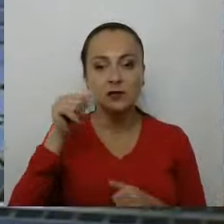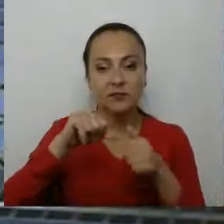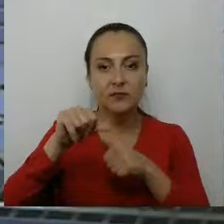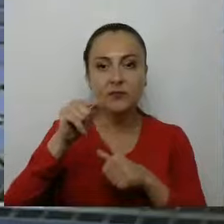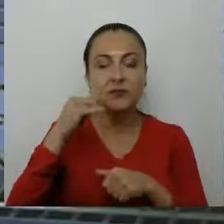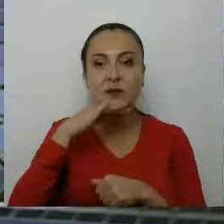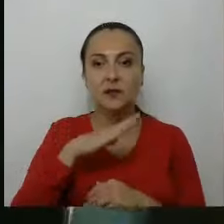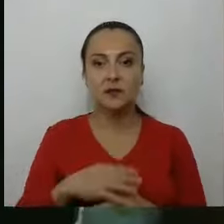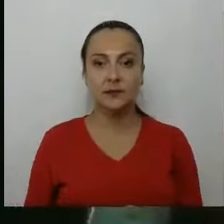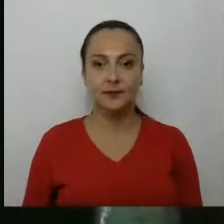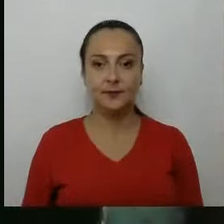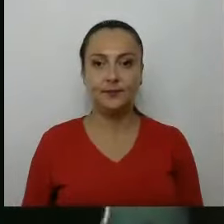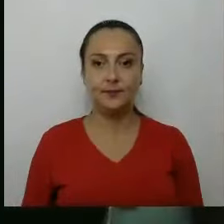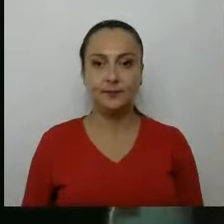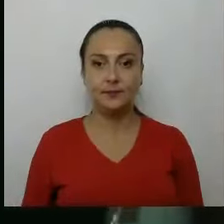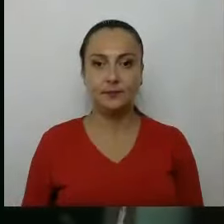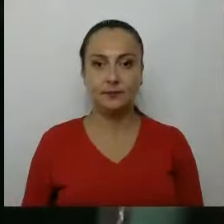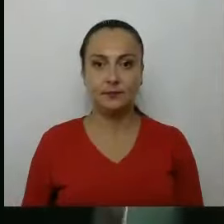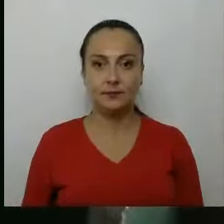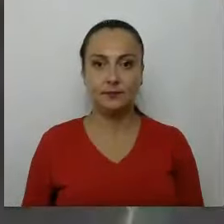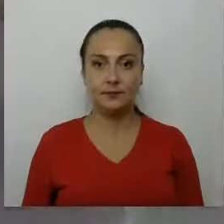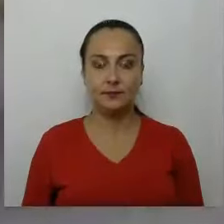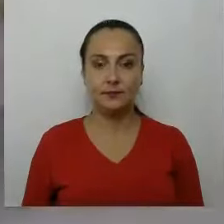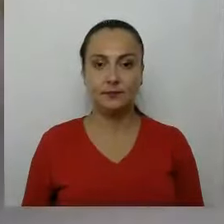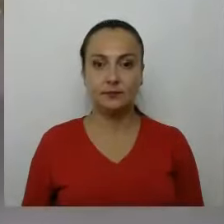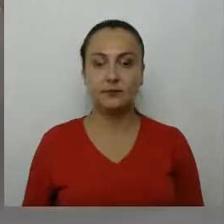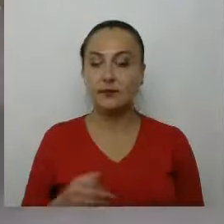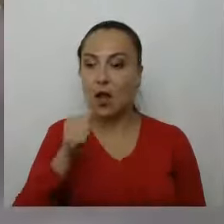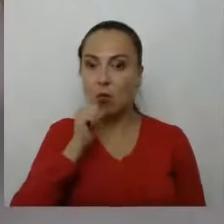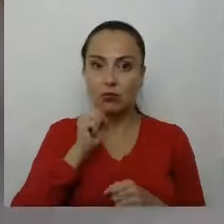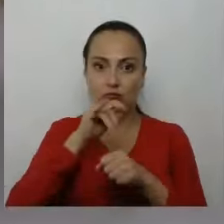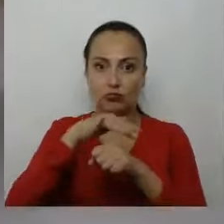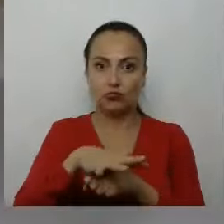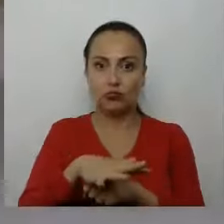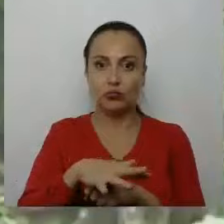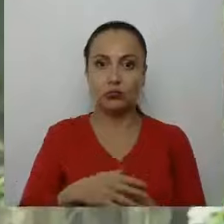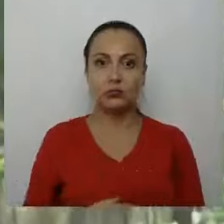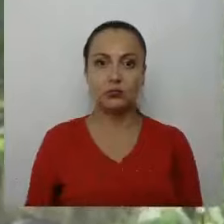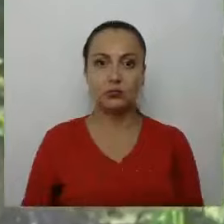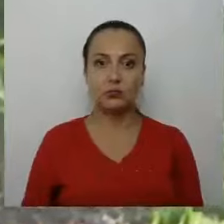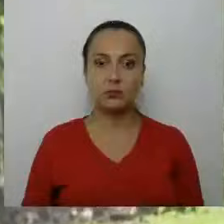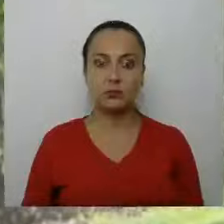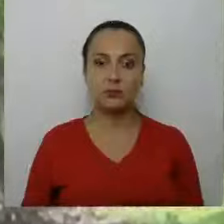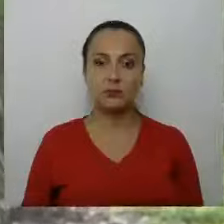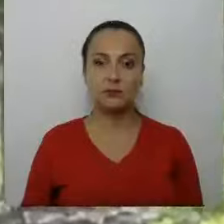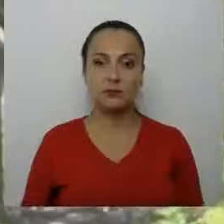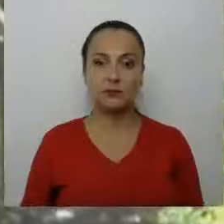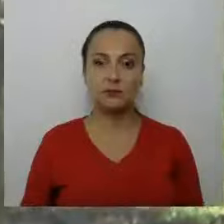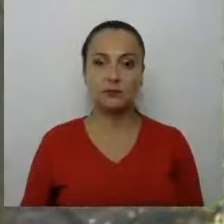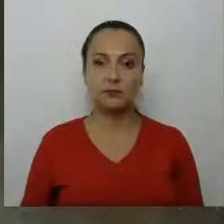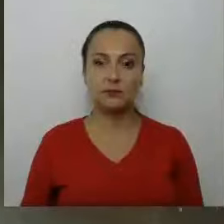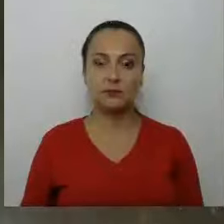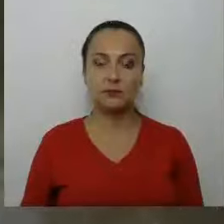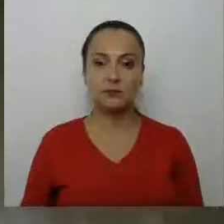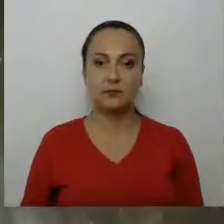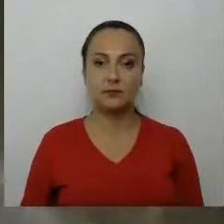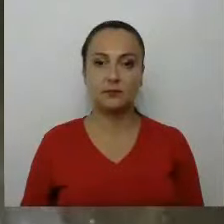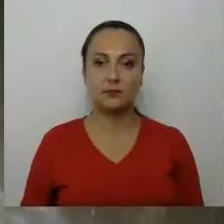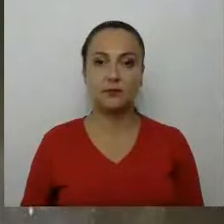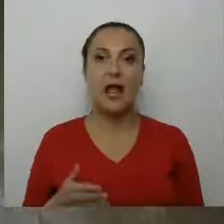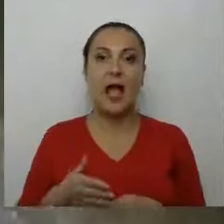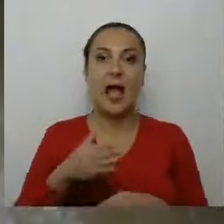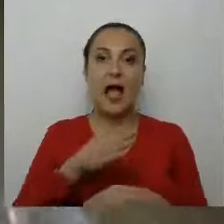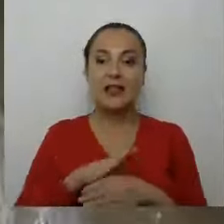así, la afluente de agua vino así desde su naciente. Quiere decir que fue contaminada antes de llegar a los